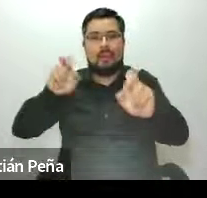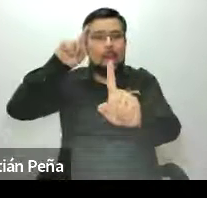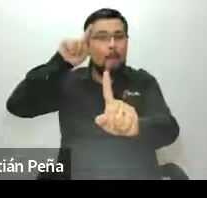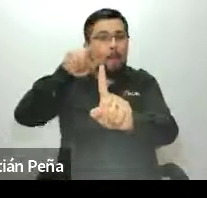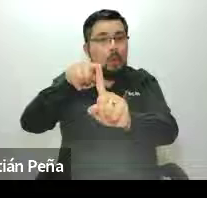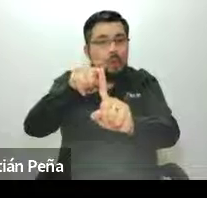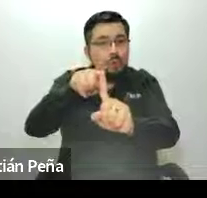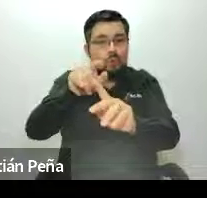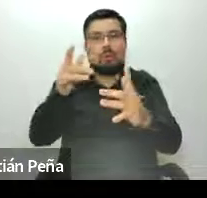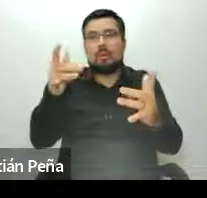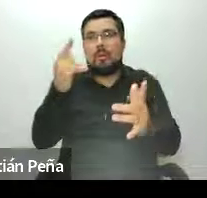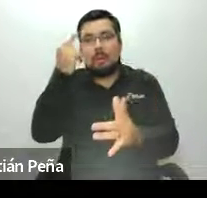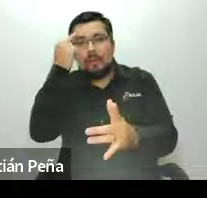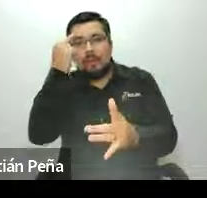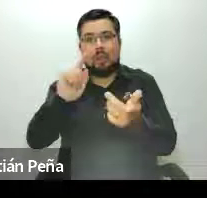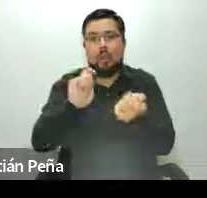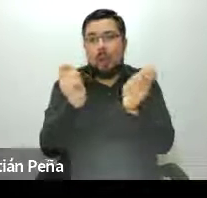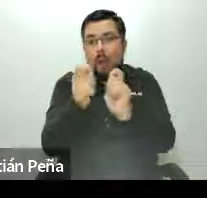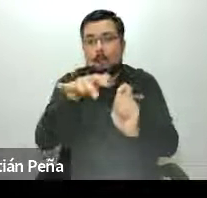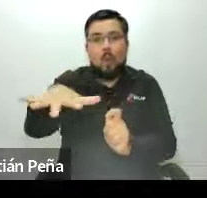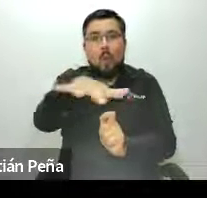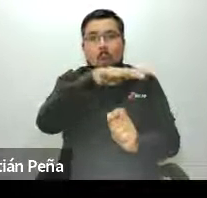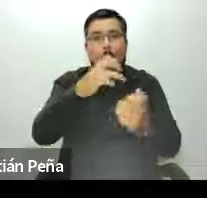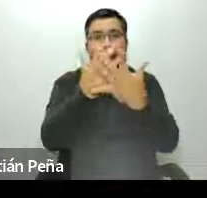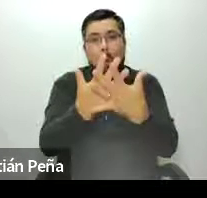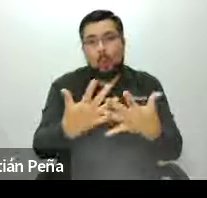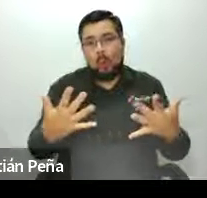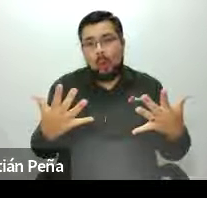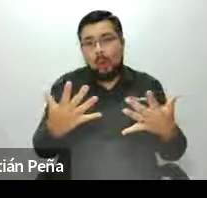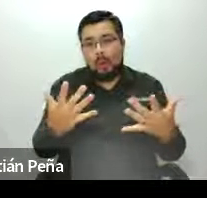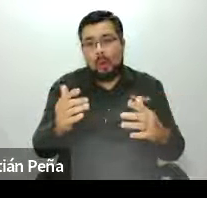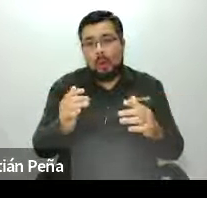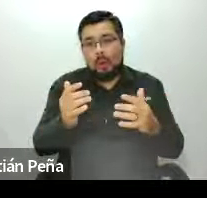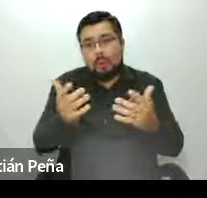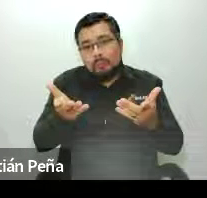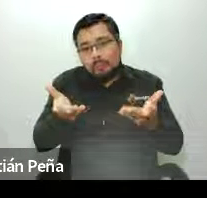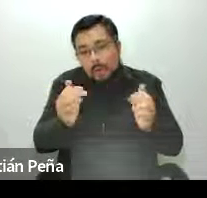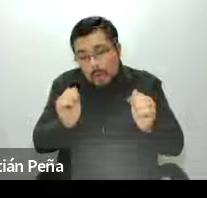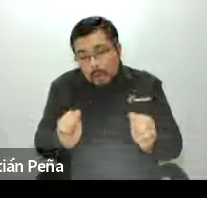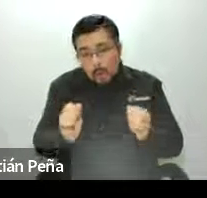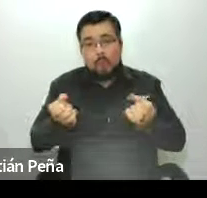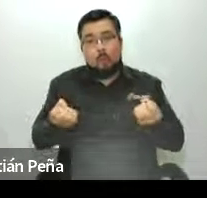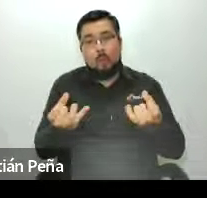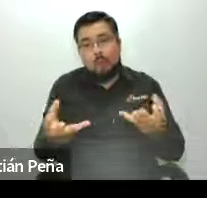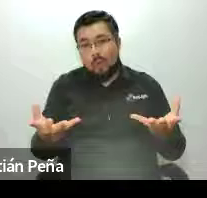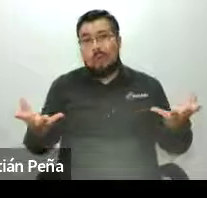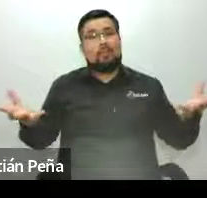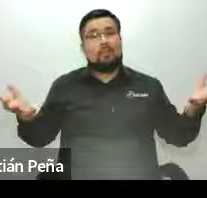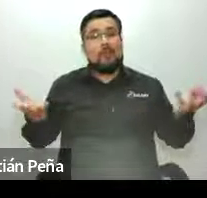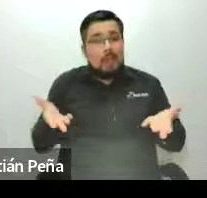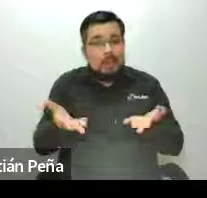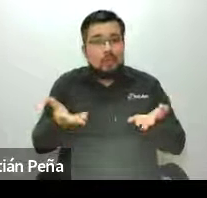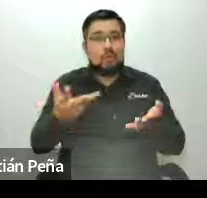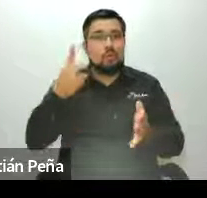un cambio curricular eventual que se pudiera producir, son criterios que permanecen, que son útiles para la